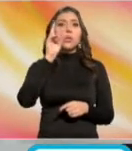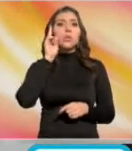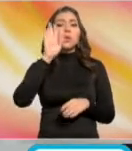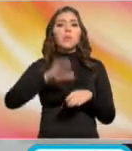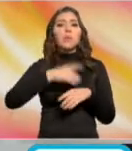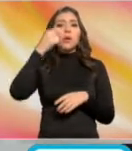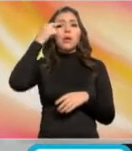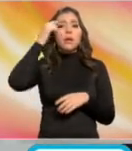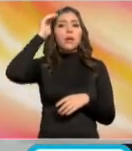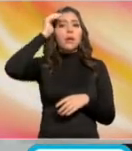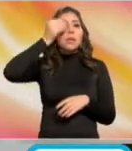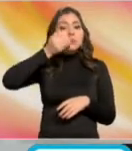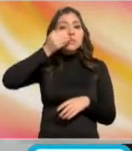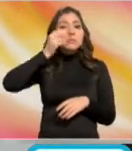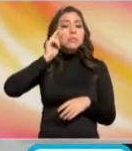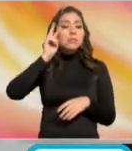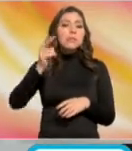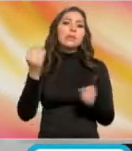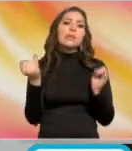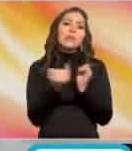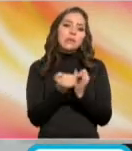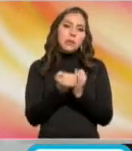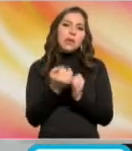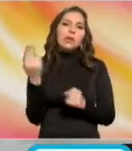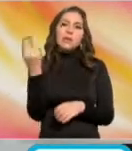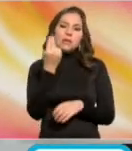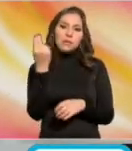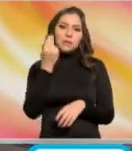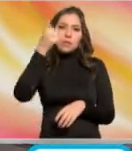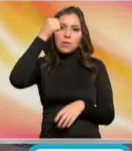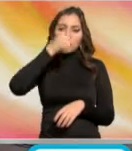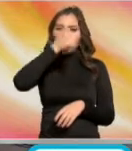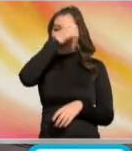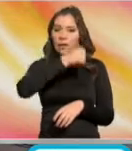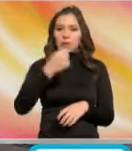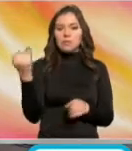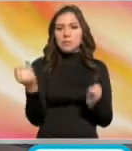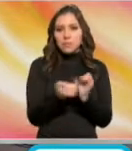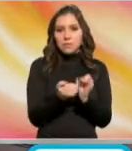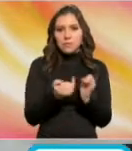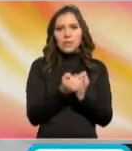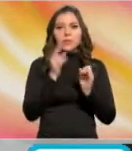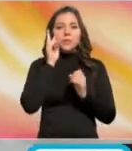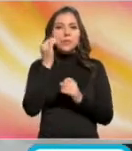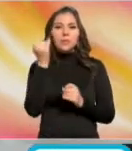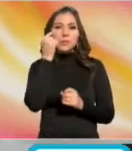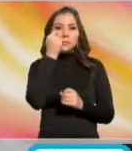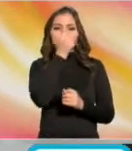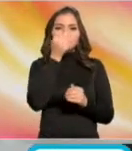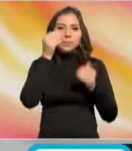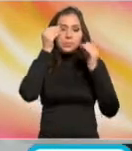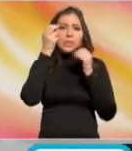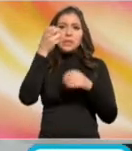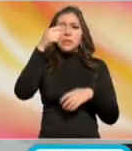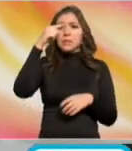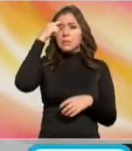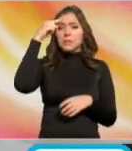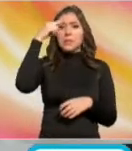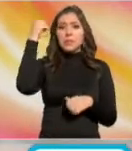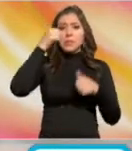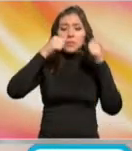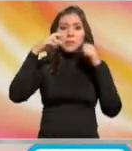el párpado cayó sobre también quiere decir que ya necesitan este tipo de cirugía. Y obviamente las bolsitas. Es una cirugía muy